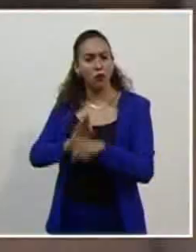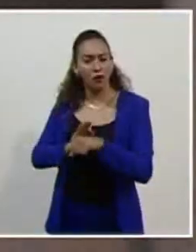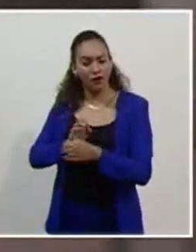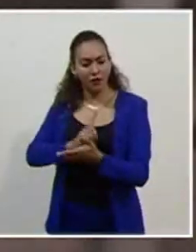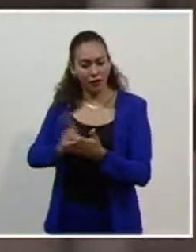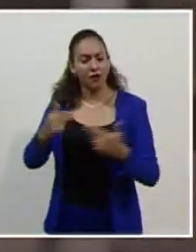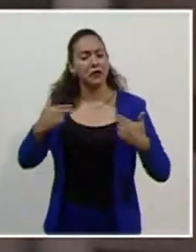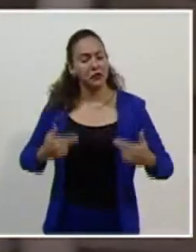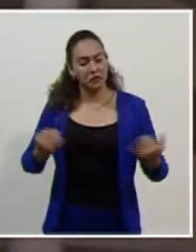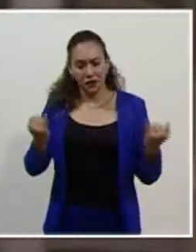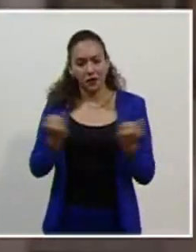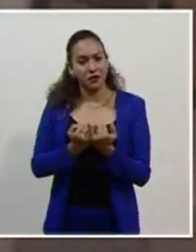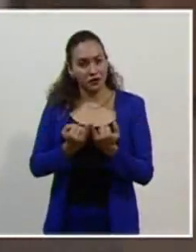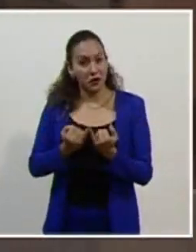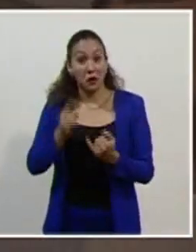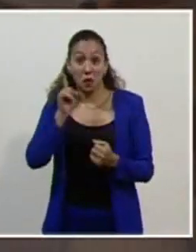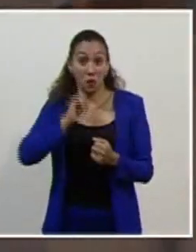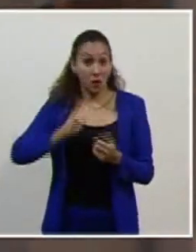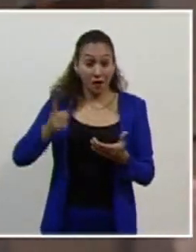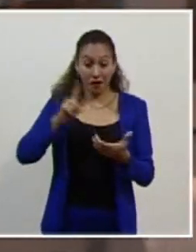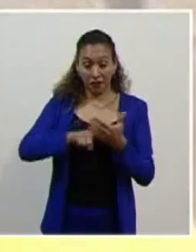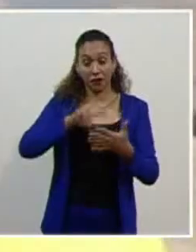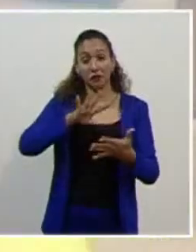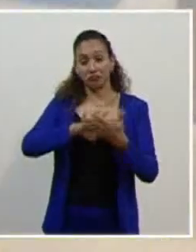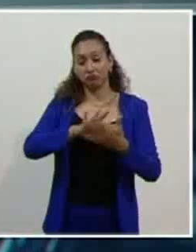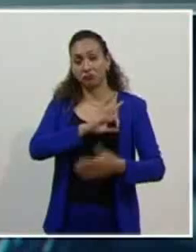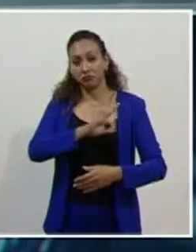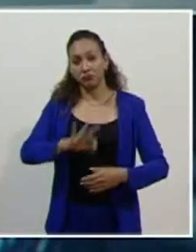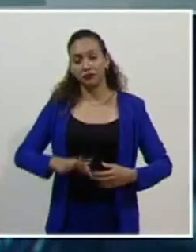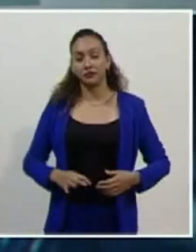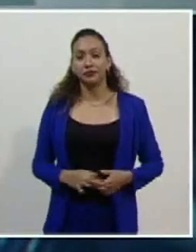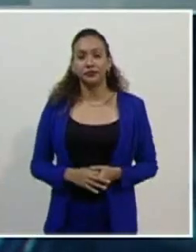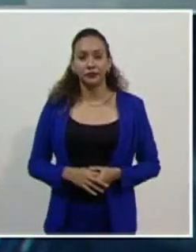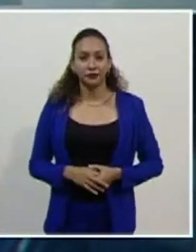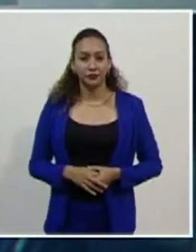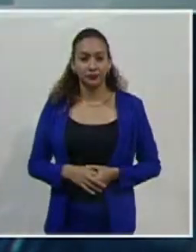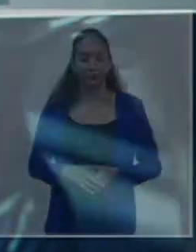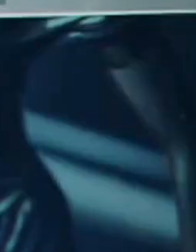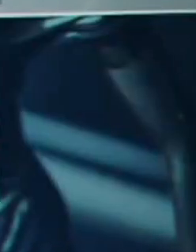justicia para las mujeres en prisión preventiva.